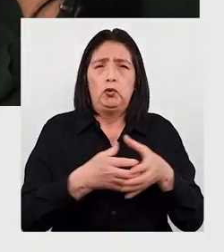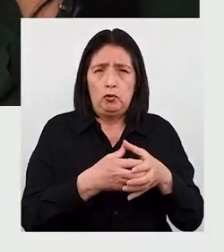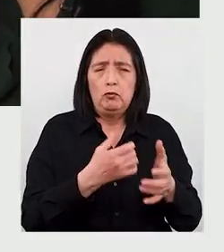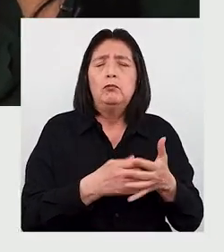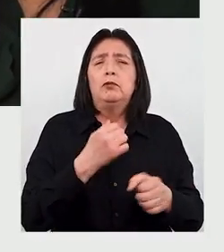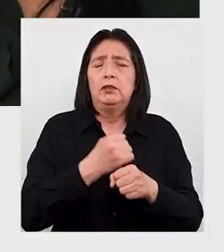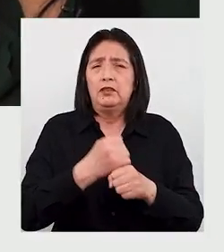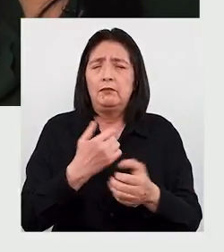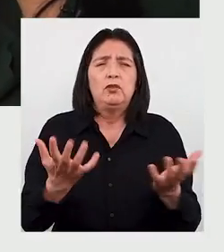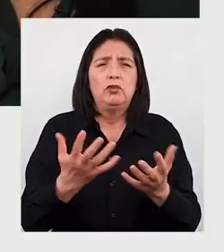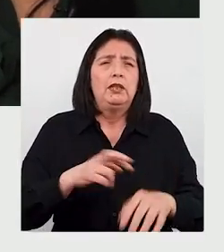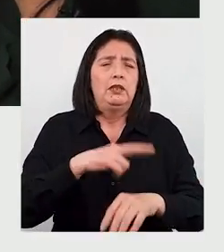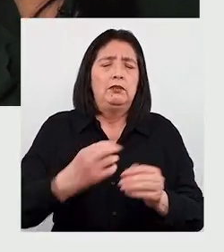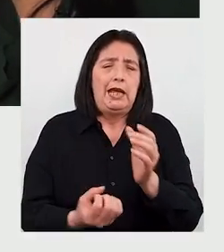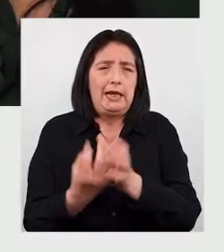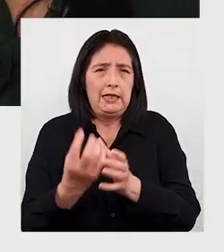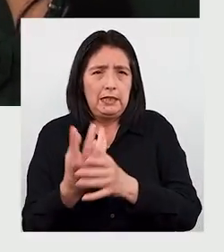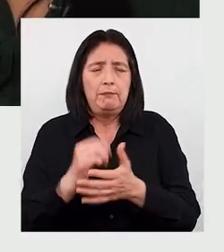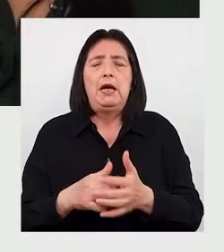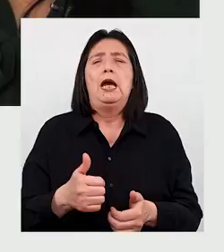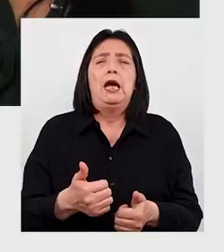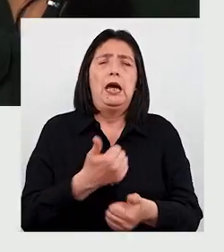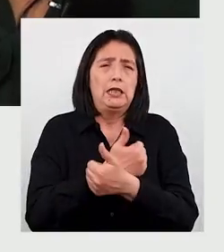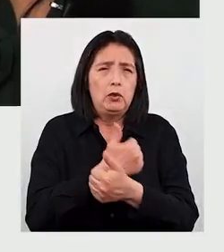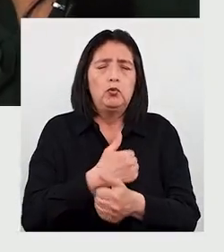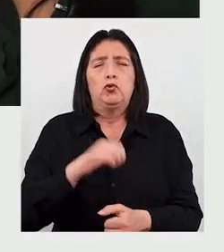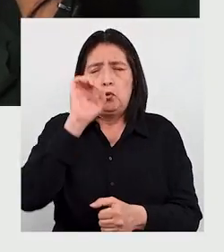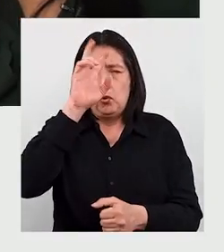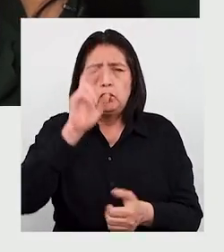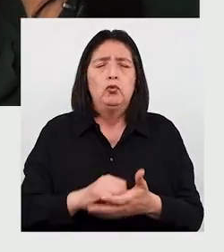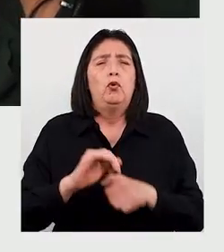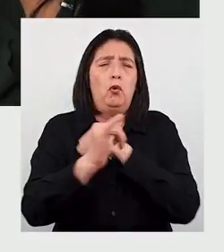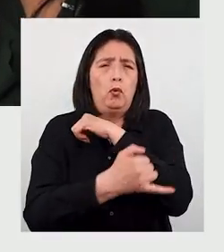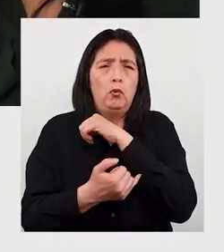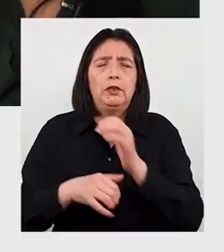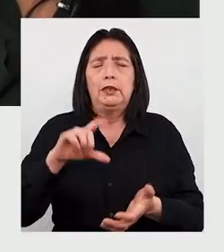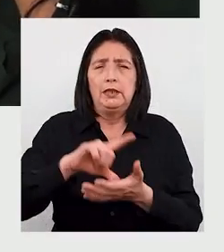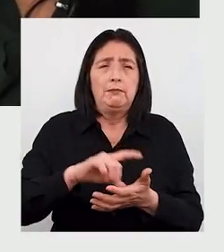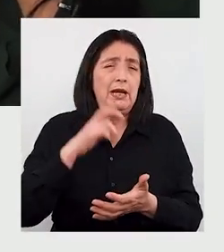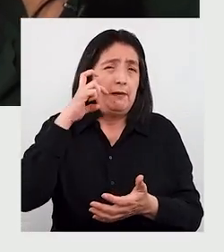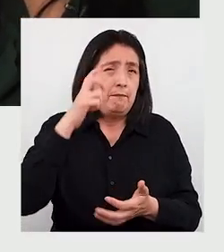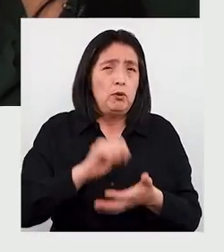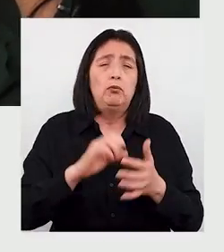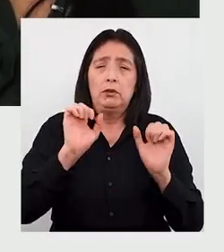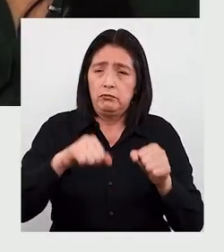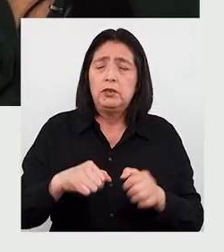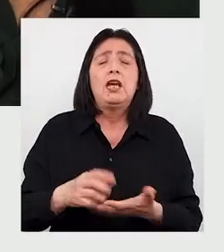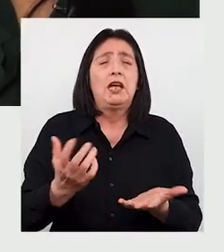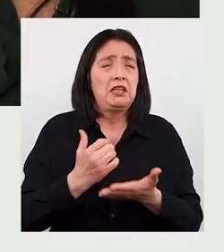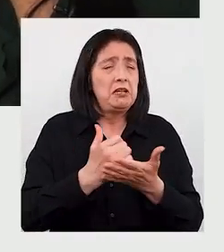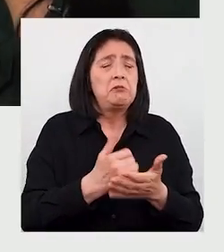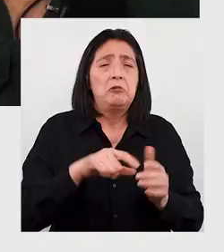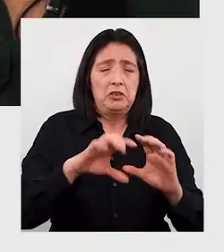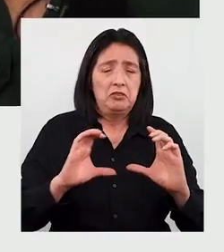cooperativas ubicadas en las regiones de Arequipa, Ayacucho, Cusco, Junín, Lima y Puno, han sido